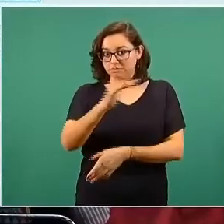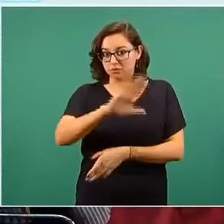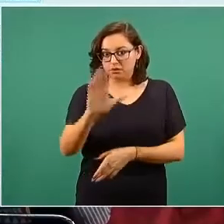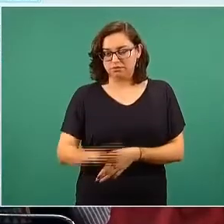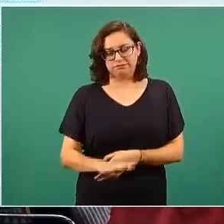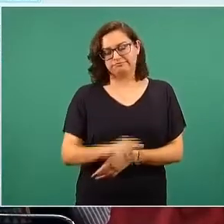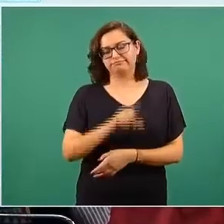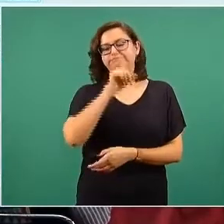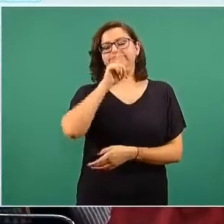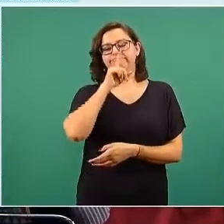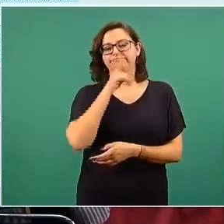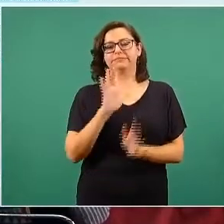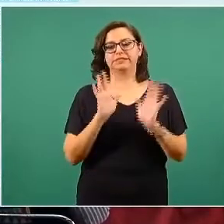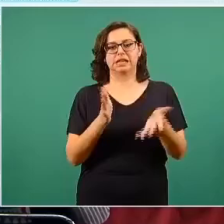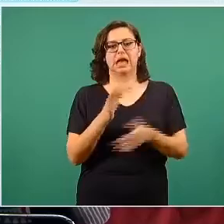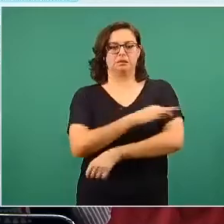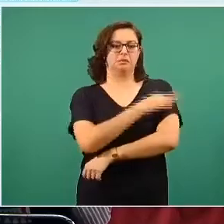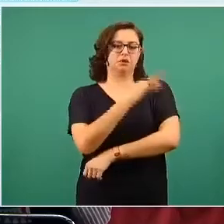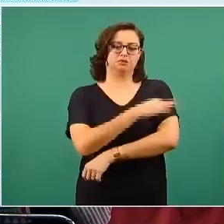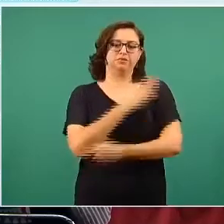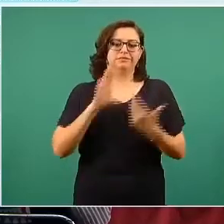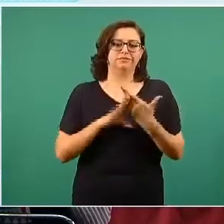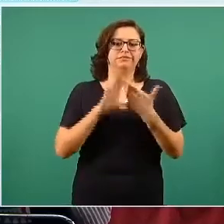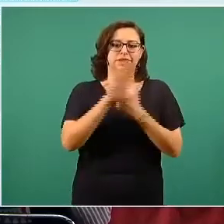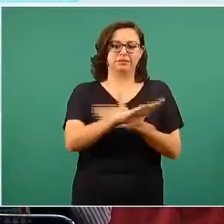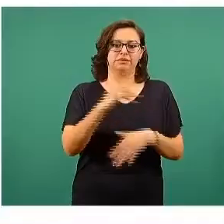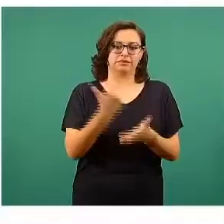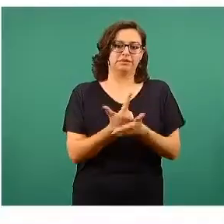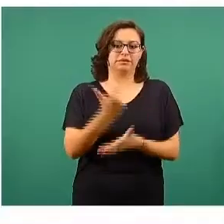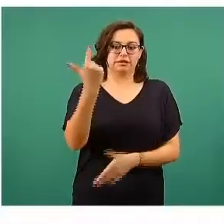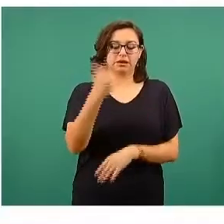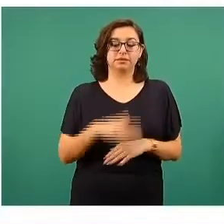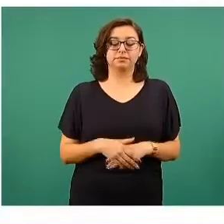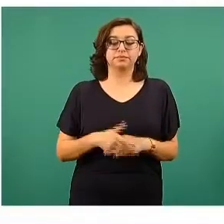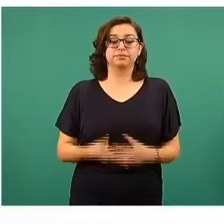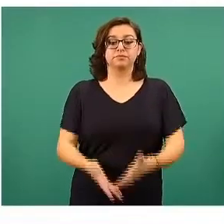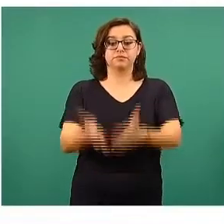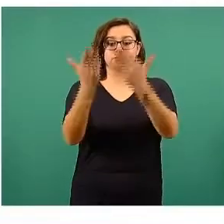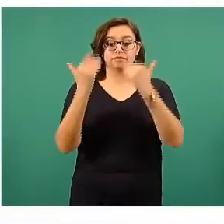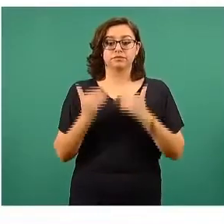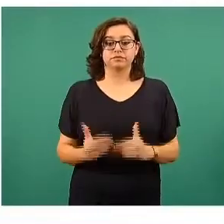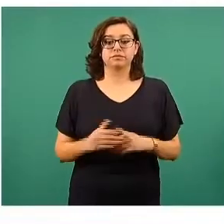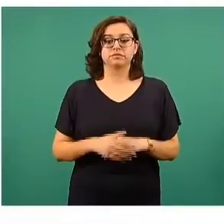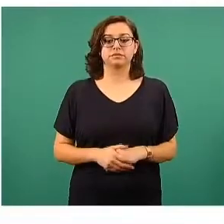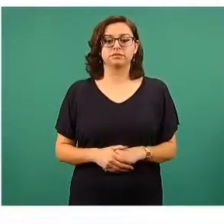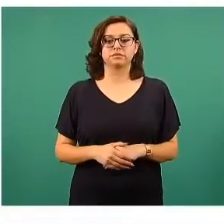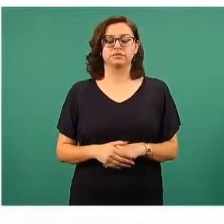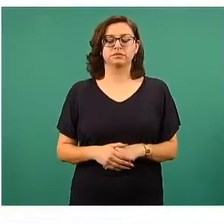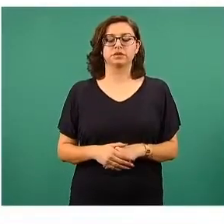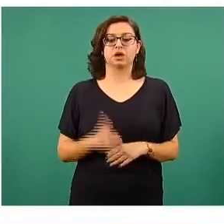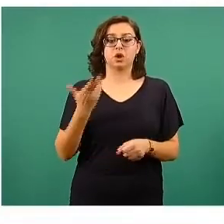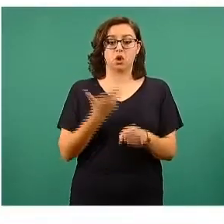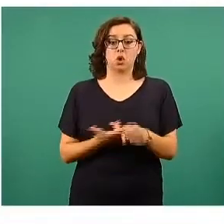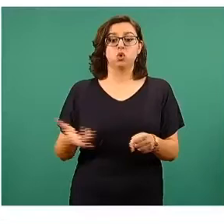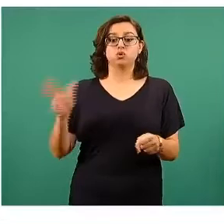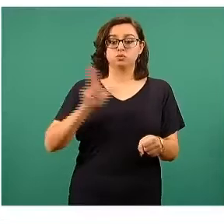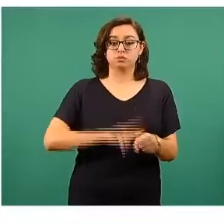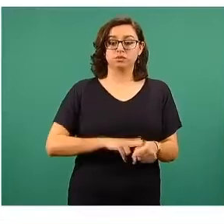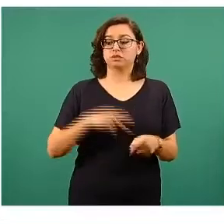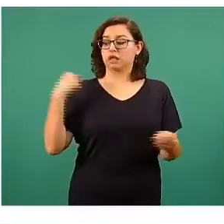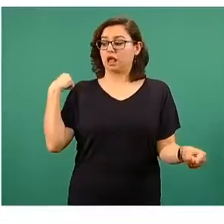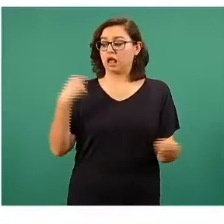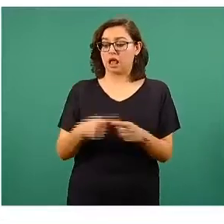Veamos la siguiente diapositiva, donde precisamente vamos a actualizar el comportamiento hospitalario. Tenemos ya 3 días en donde no hemos